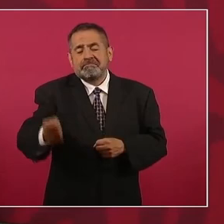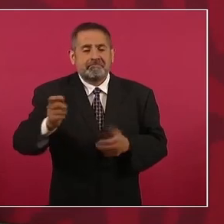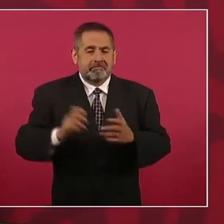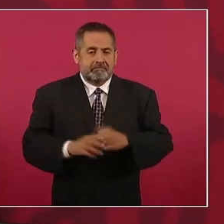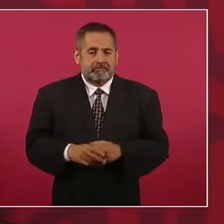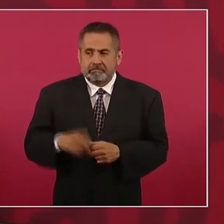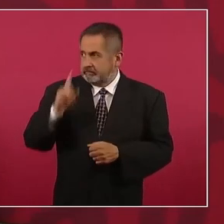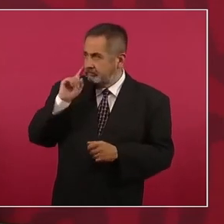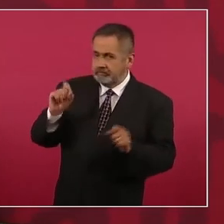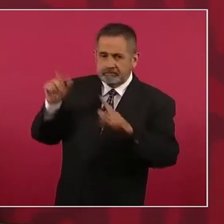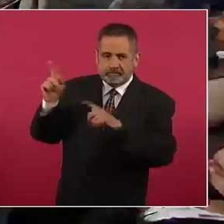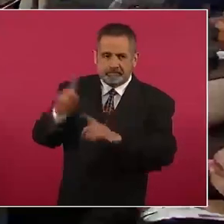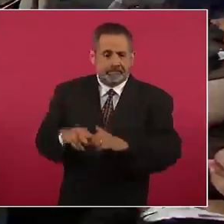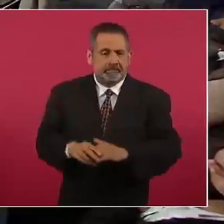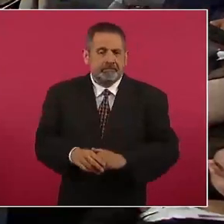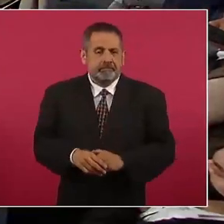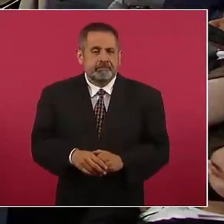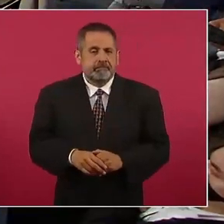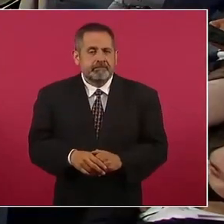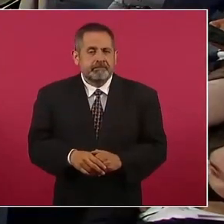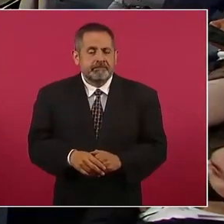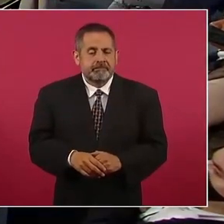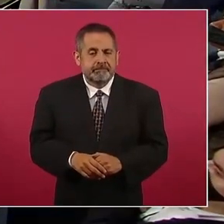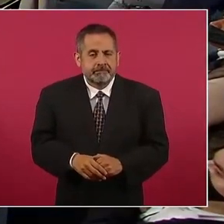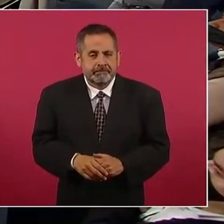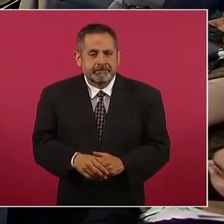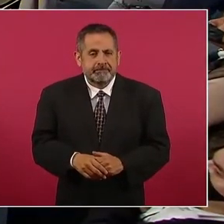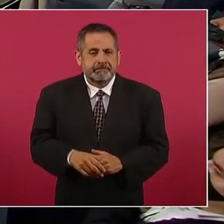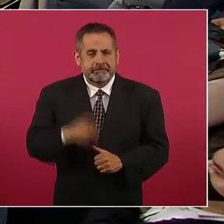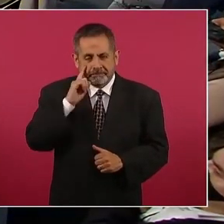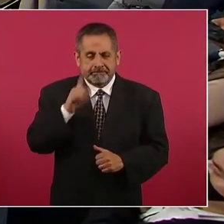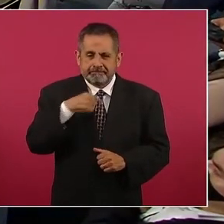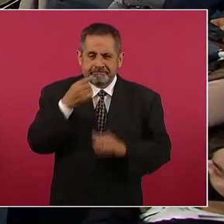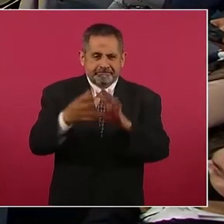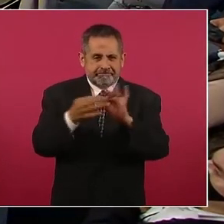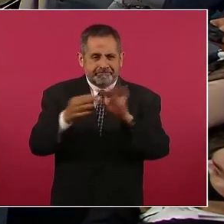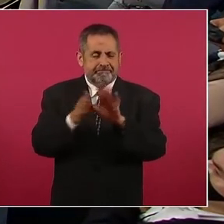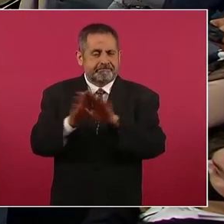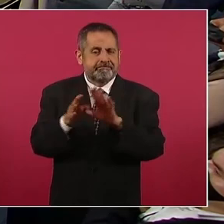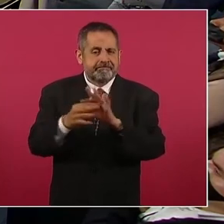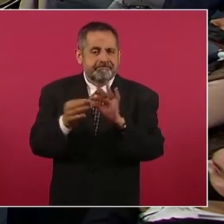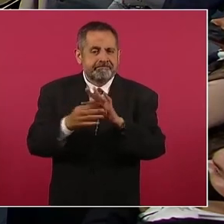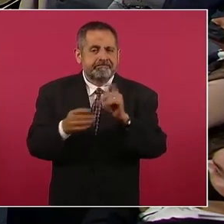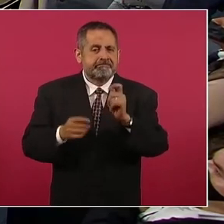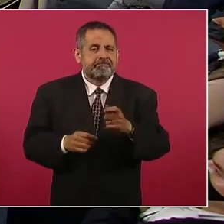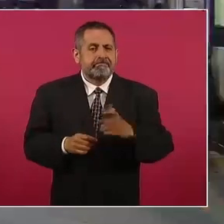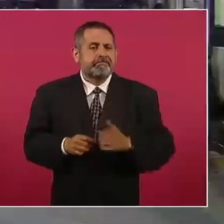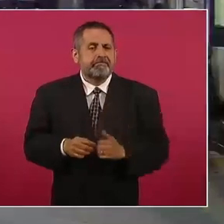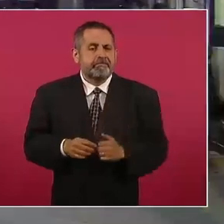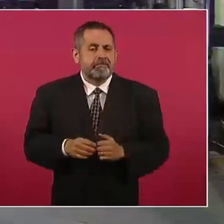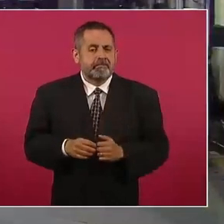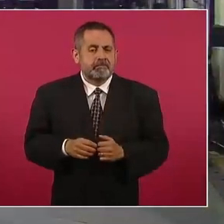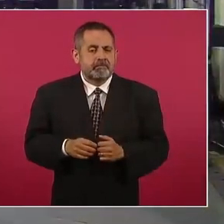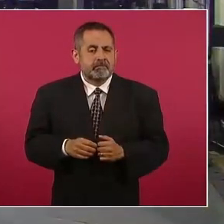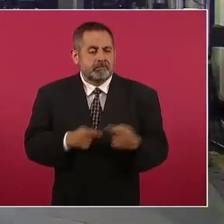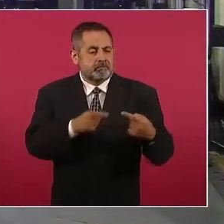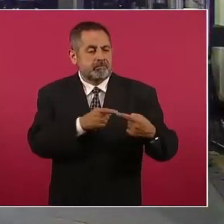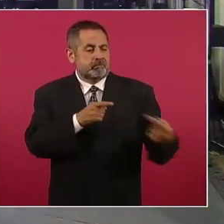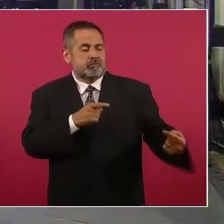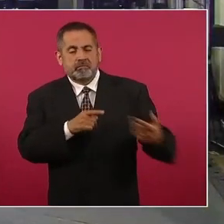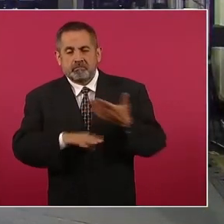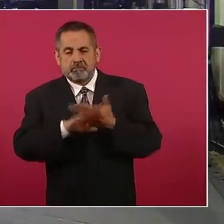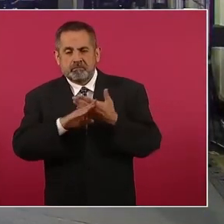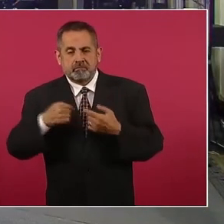A ver si tienen la… para explicar la oposición a